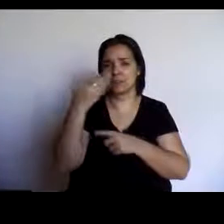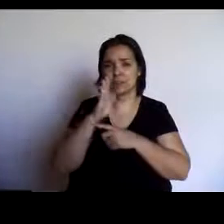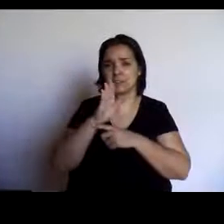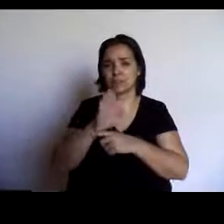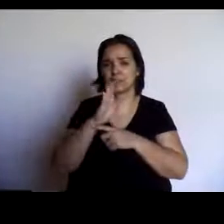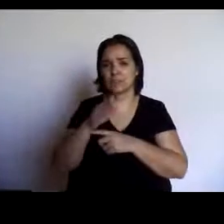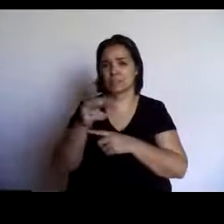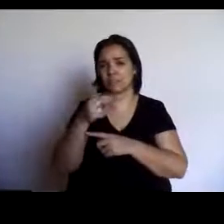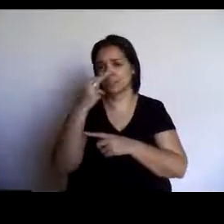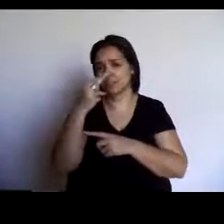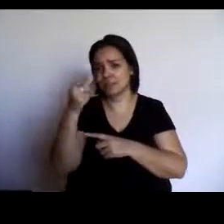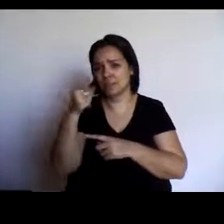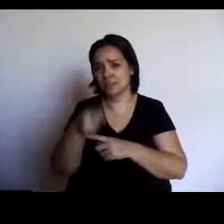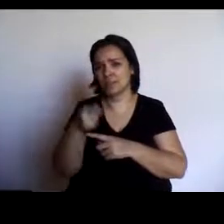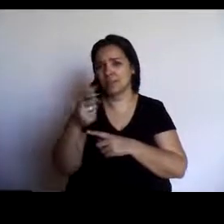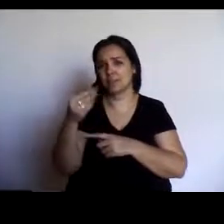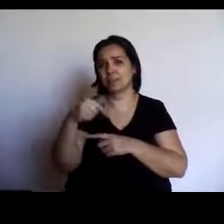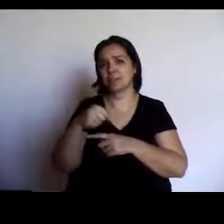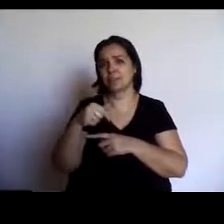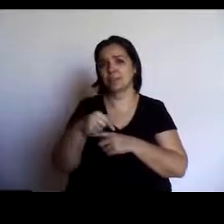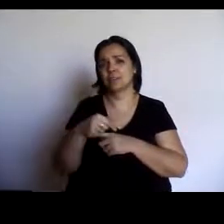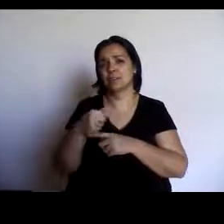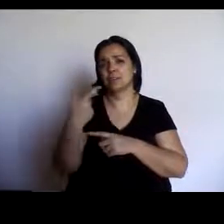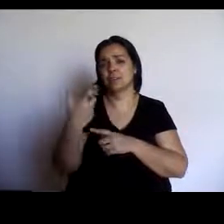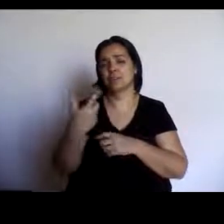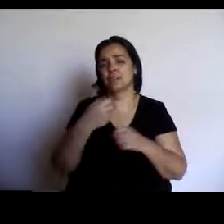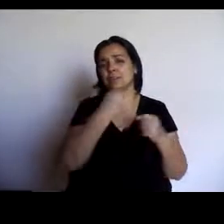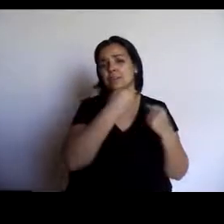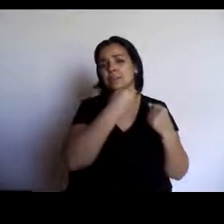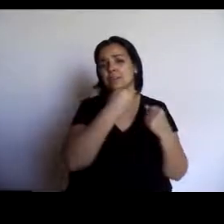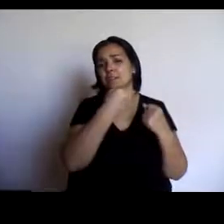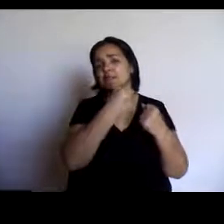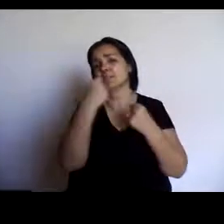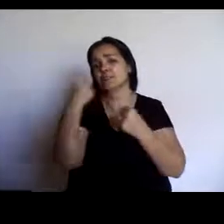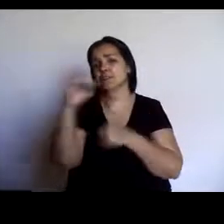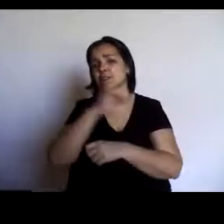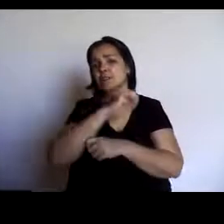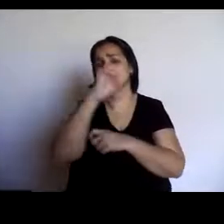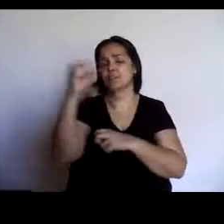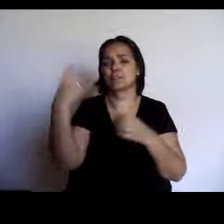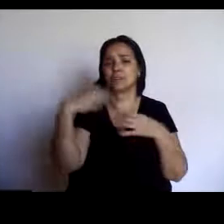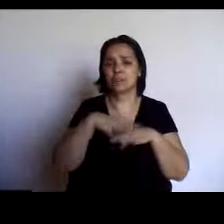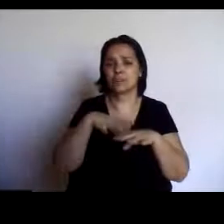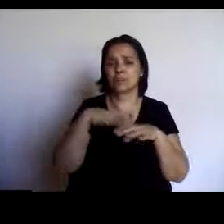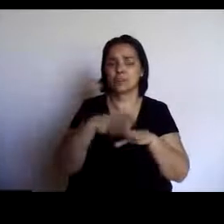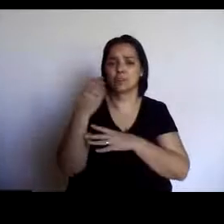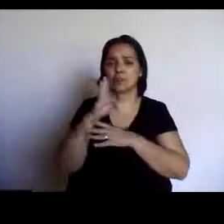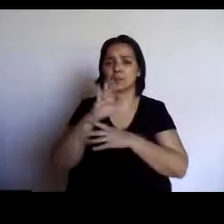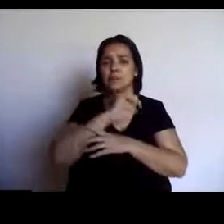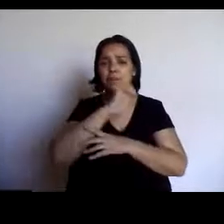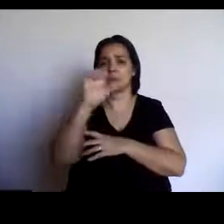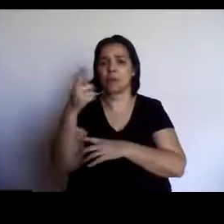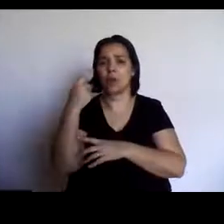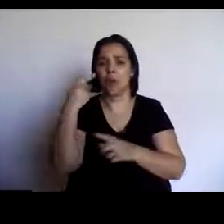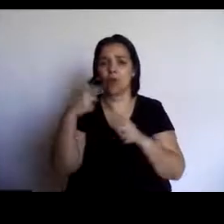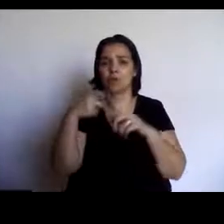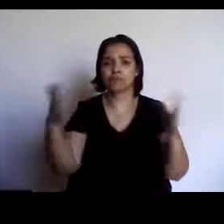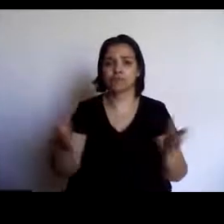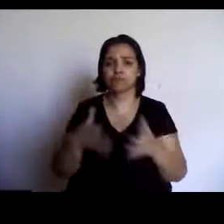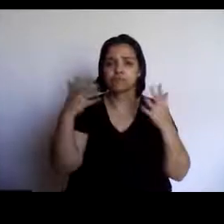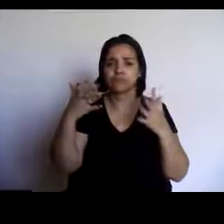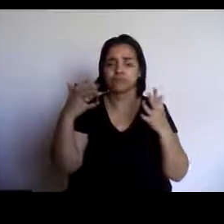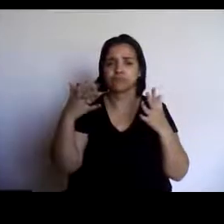de la administración local ante las instituciones europeas y otras redes con representación en Europa, con el fin de crear y